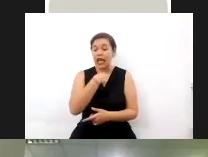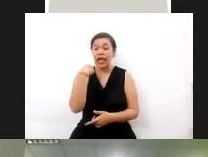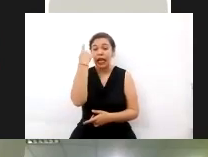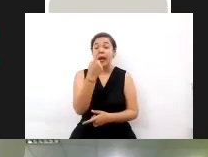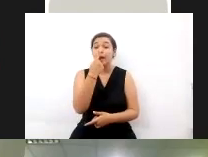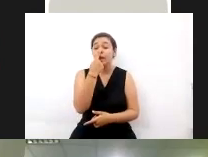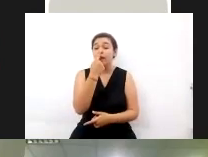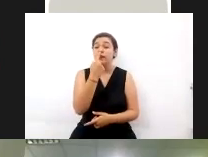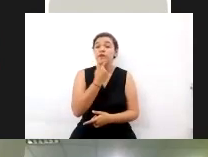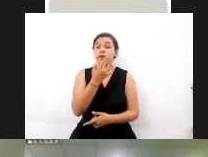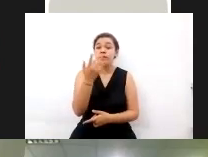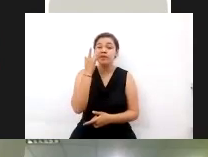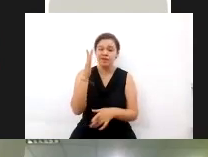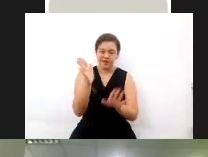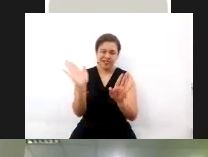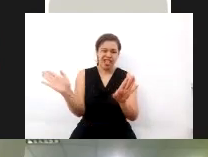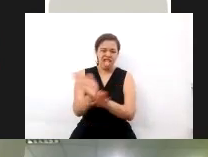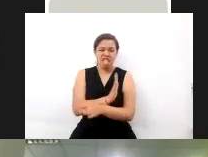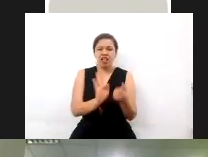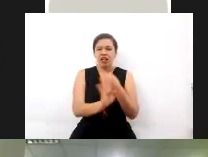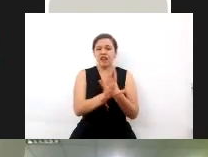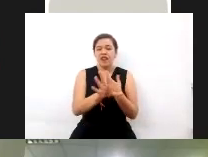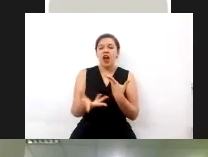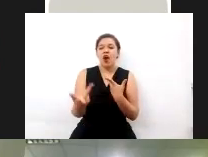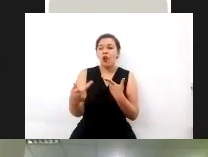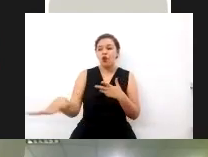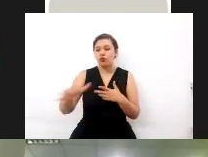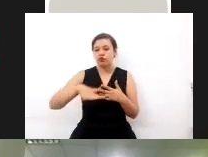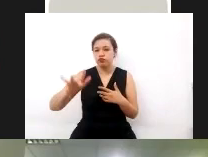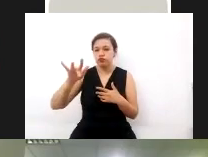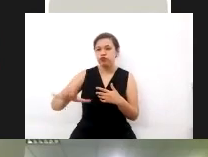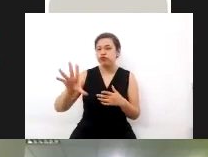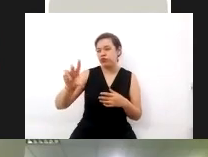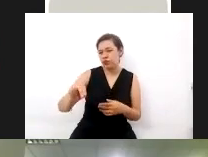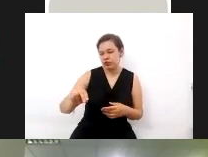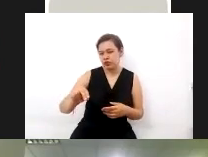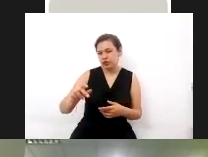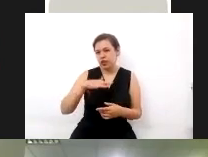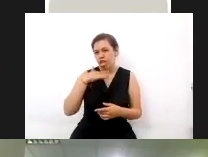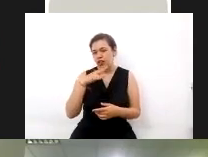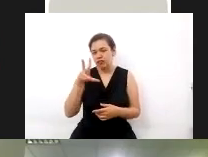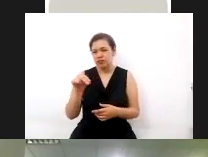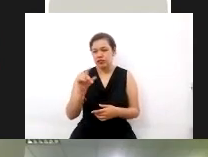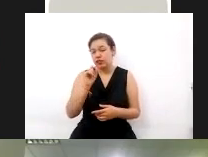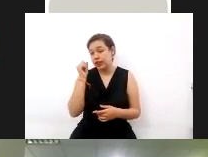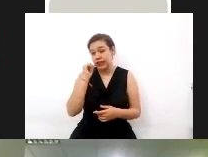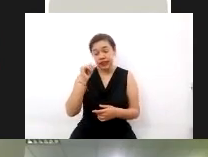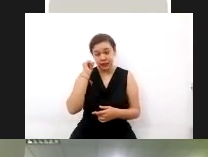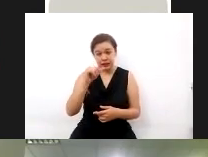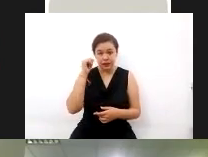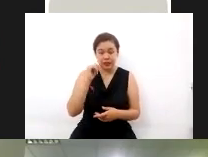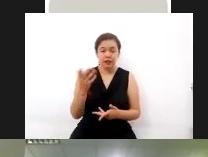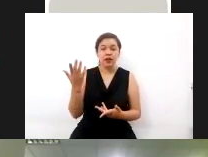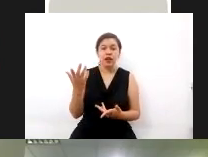y superficies que estén sucias o que estén de dudosa procedencia y tener en todo momento acceso